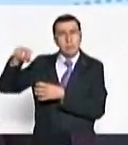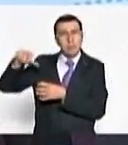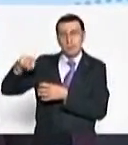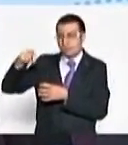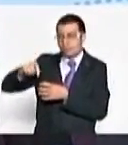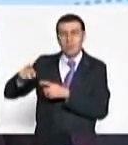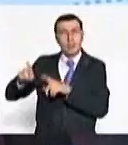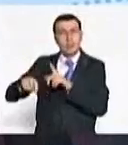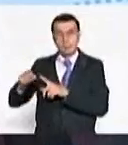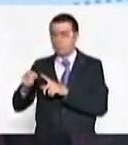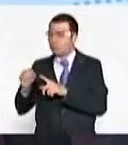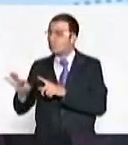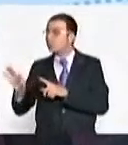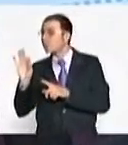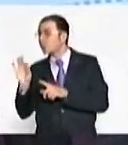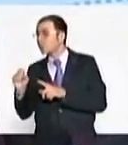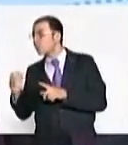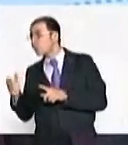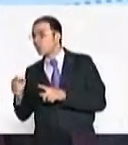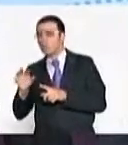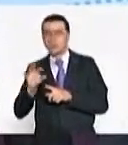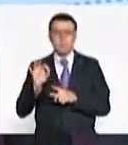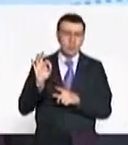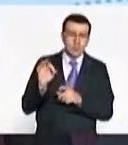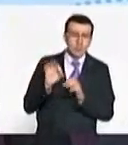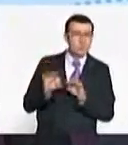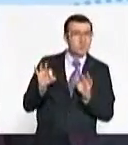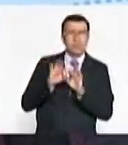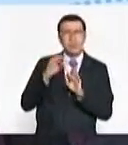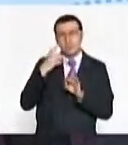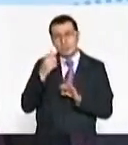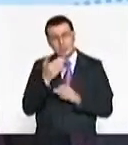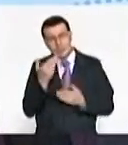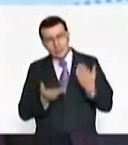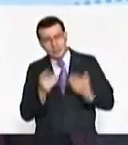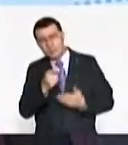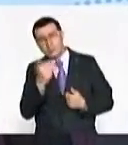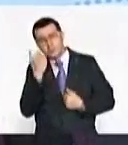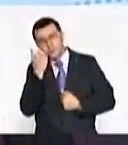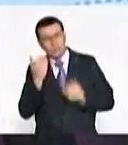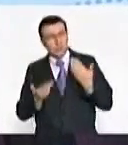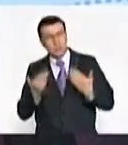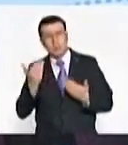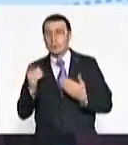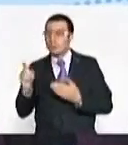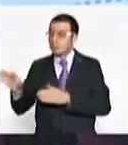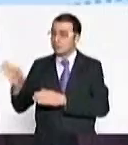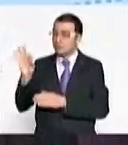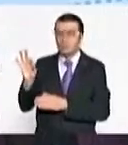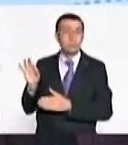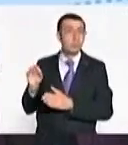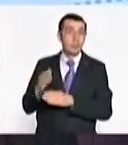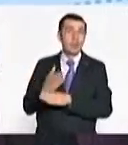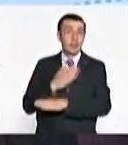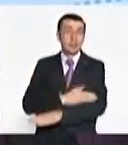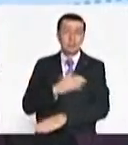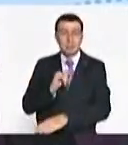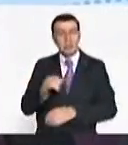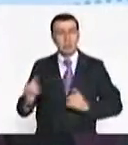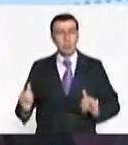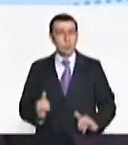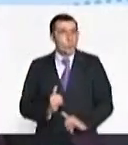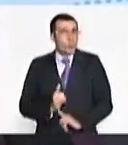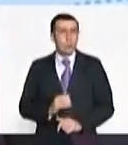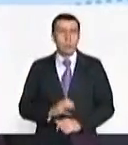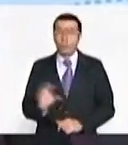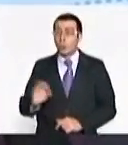oligoelementos. Uno escoge qué oligoelementos son más importantes en cada patología o en cada paciente. Hay oligoelementos, como le explicaba, para bajar de peso, hay oligoelementos